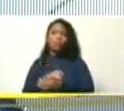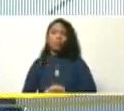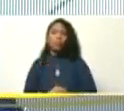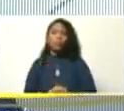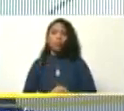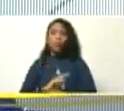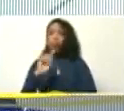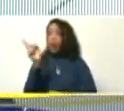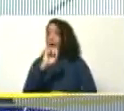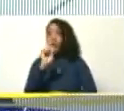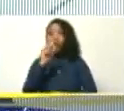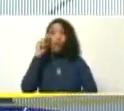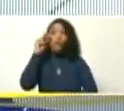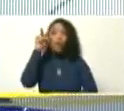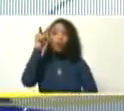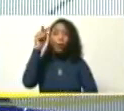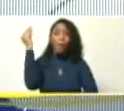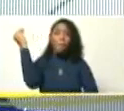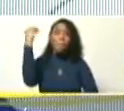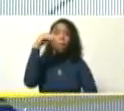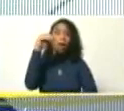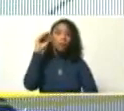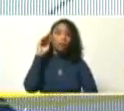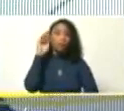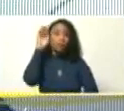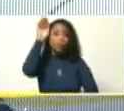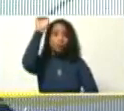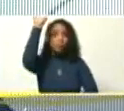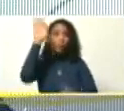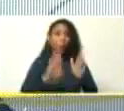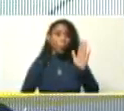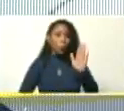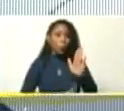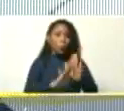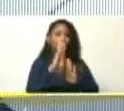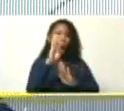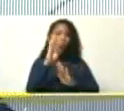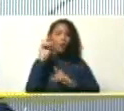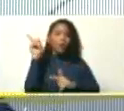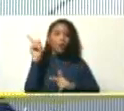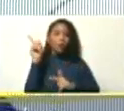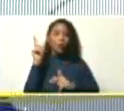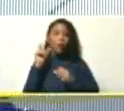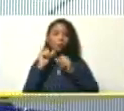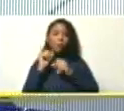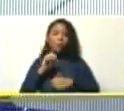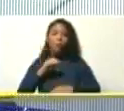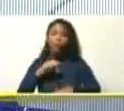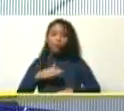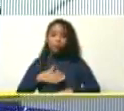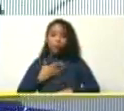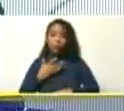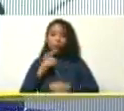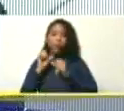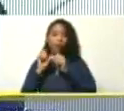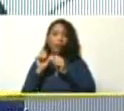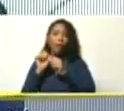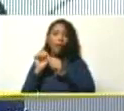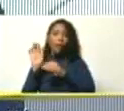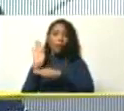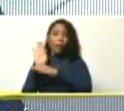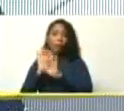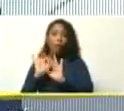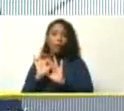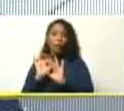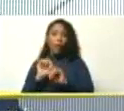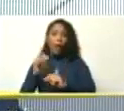que no ambicionaron más gloria que su pobre intemperie sin amparo, por aquellos